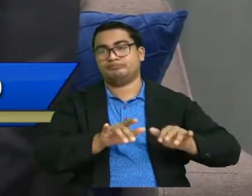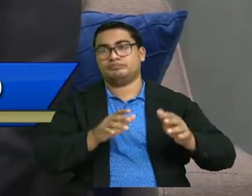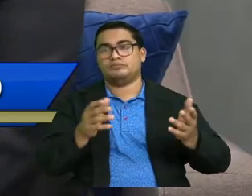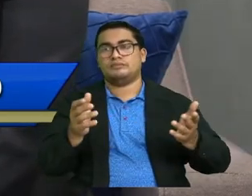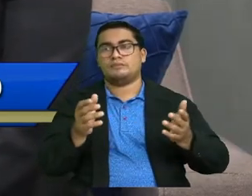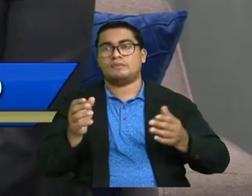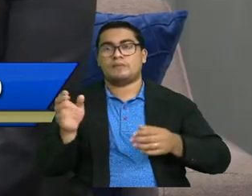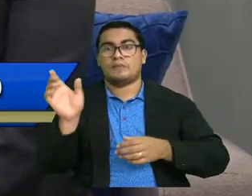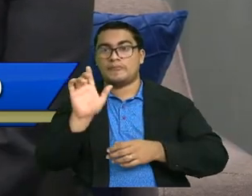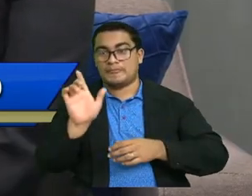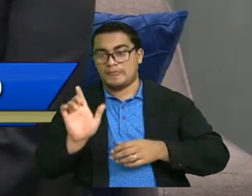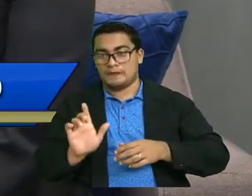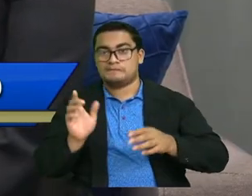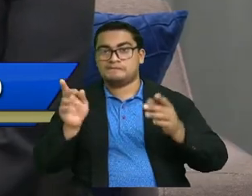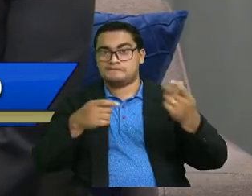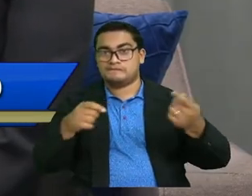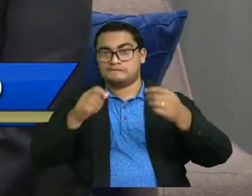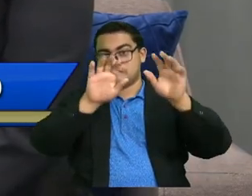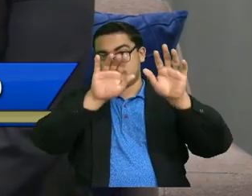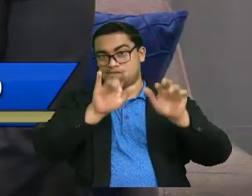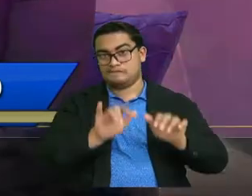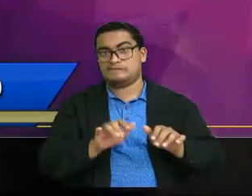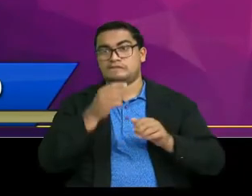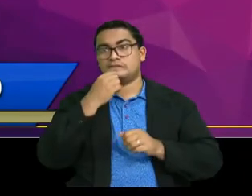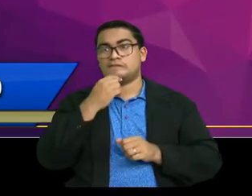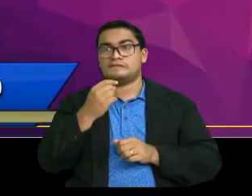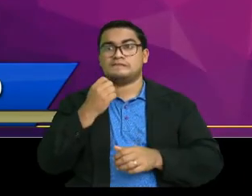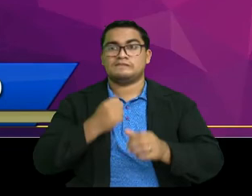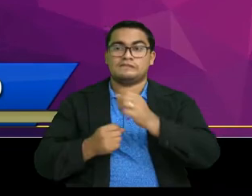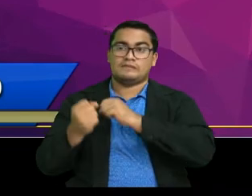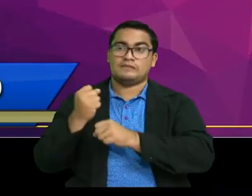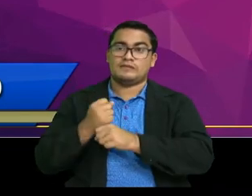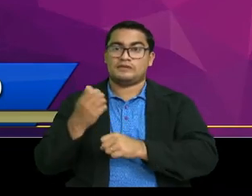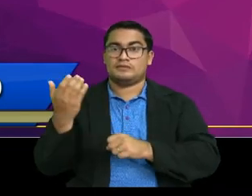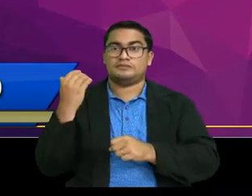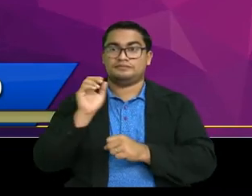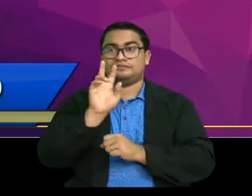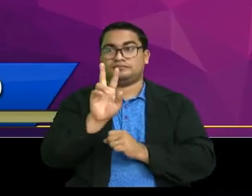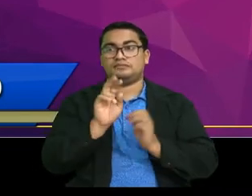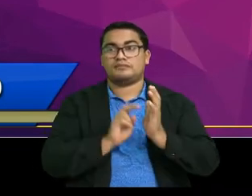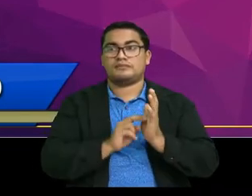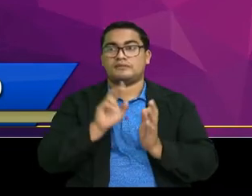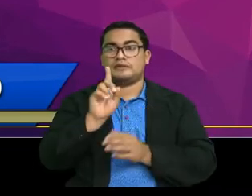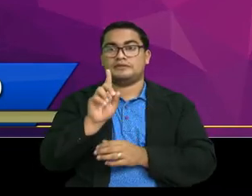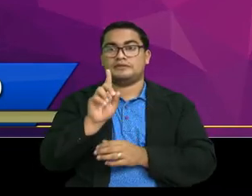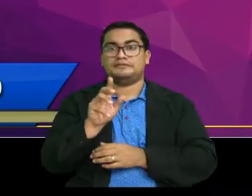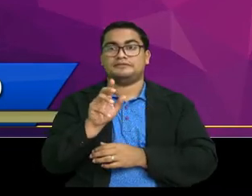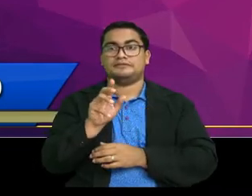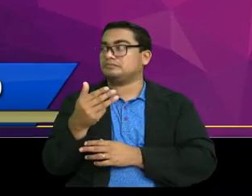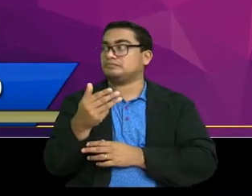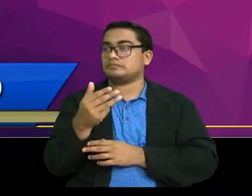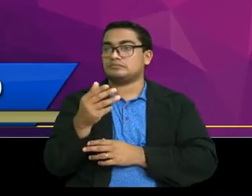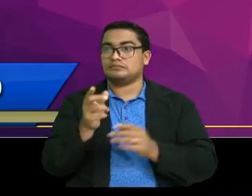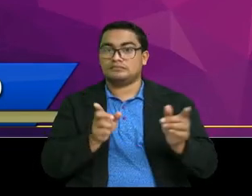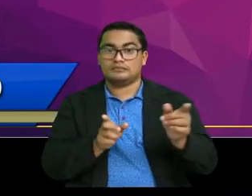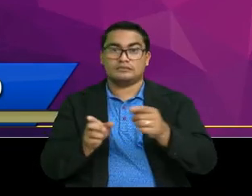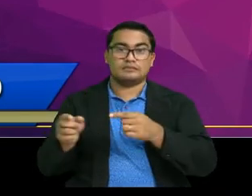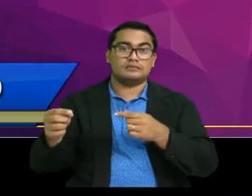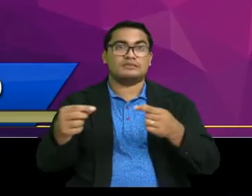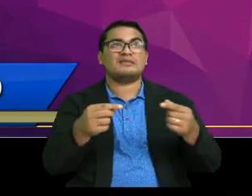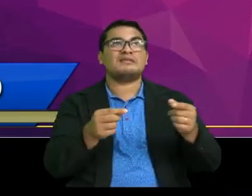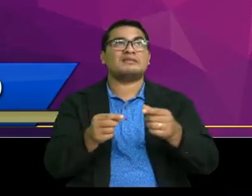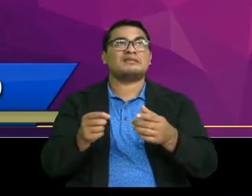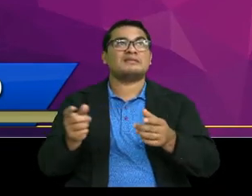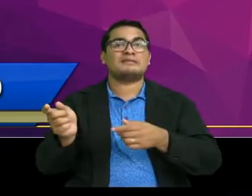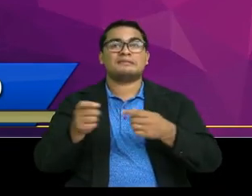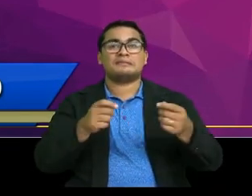Expo Pyme. ¿Por qué? Porque el año pasado, en el año 2019, ¿verdad?, lanzamos la estrategia comercial